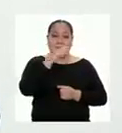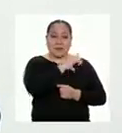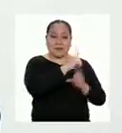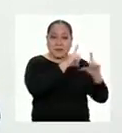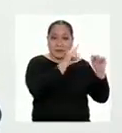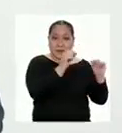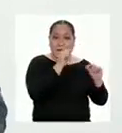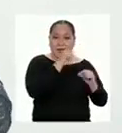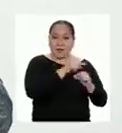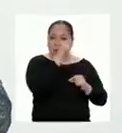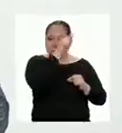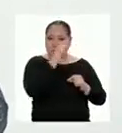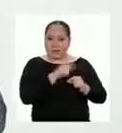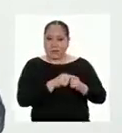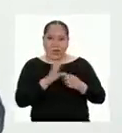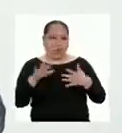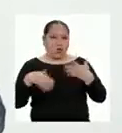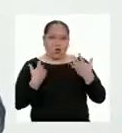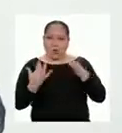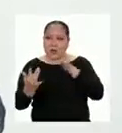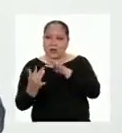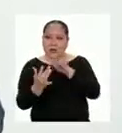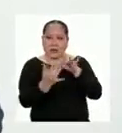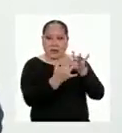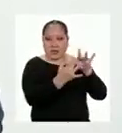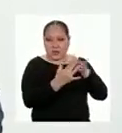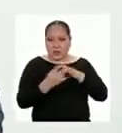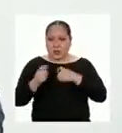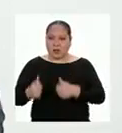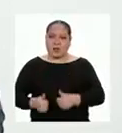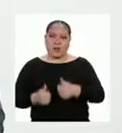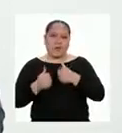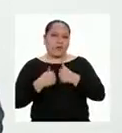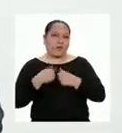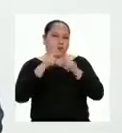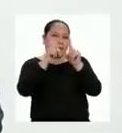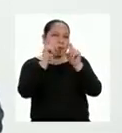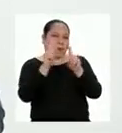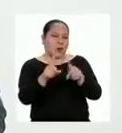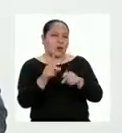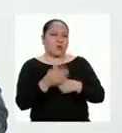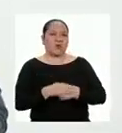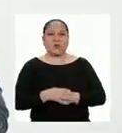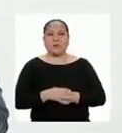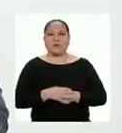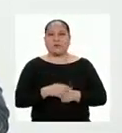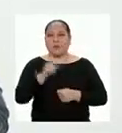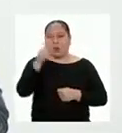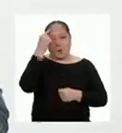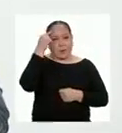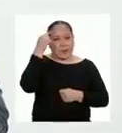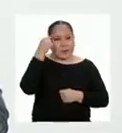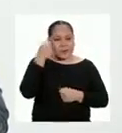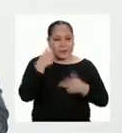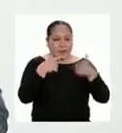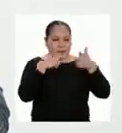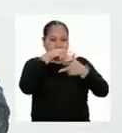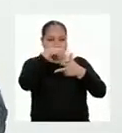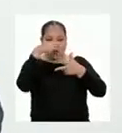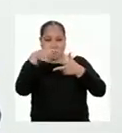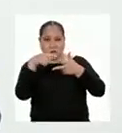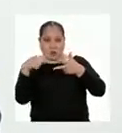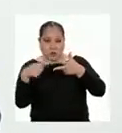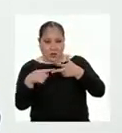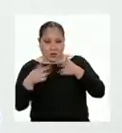más aplicables en todas nuestras interacciones sociales. Te tengo una pregunta, Yanira. ¿Crees que estos tres